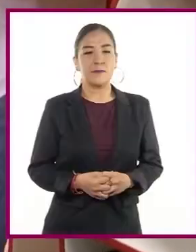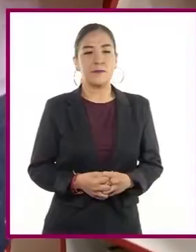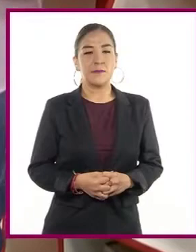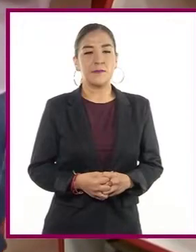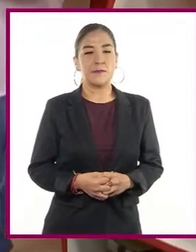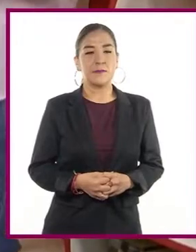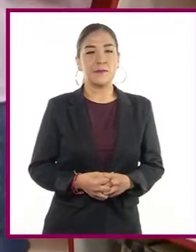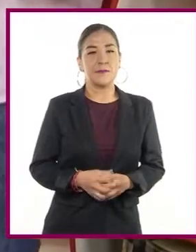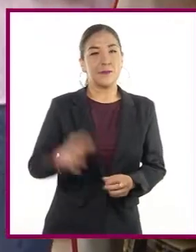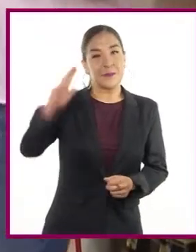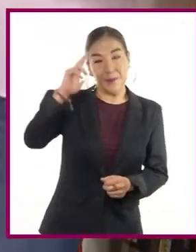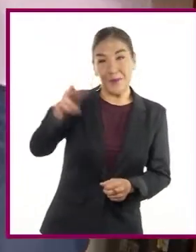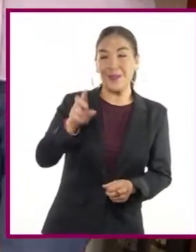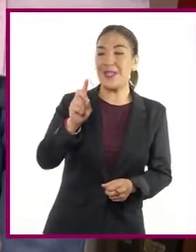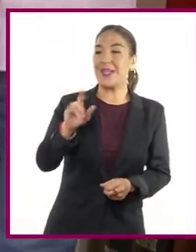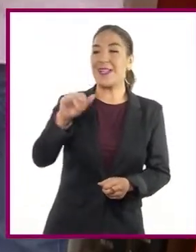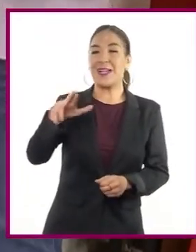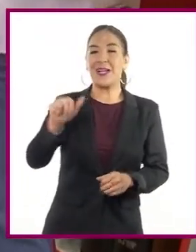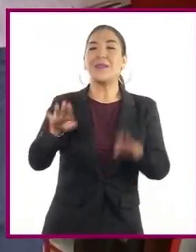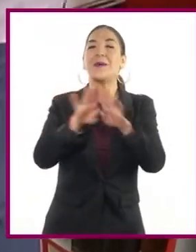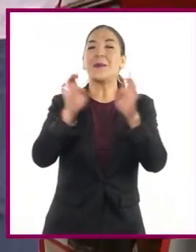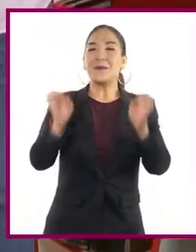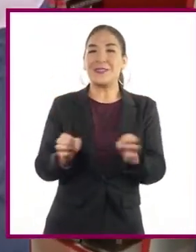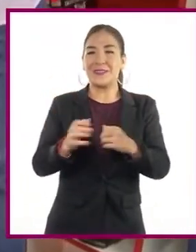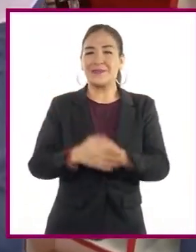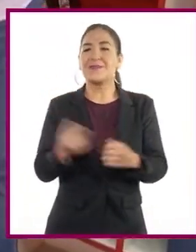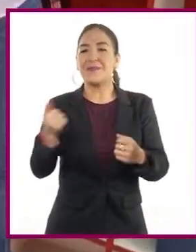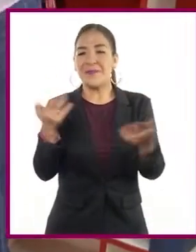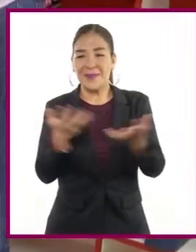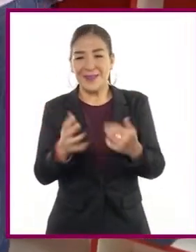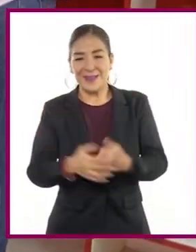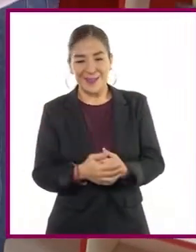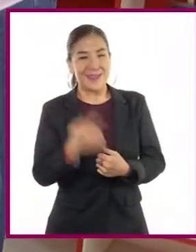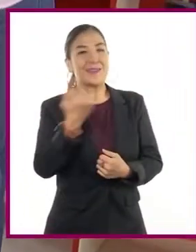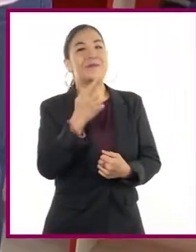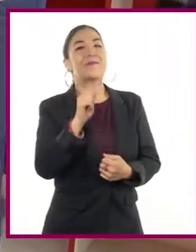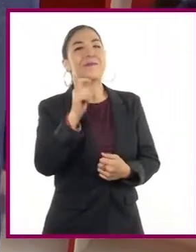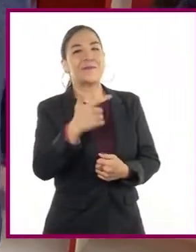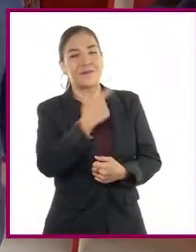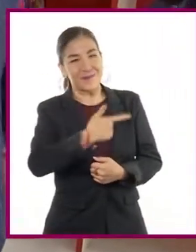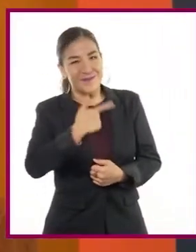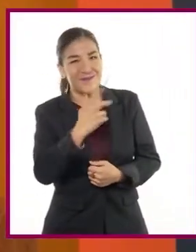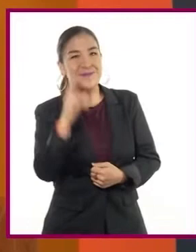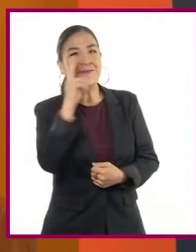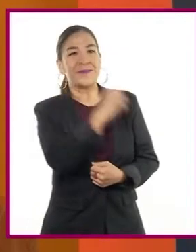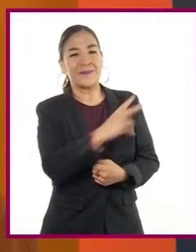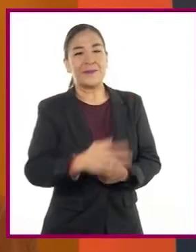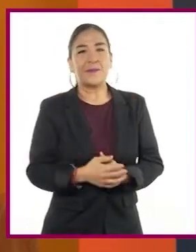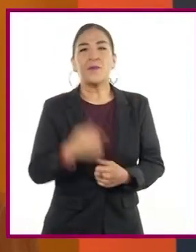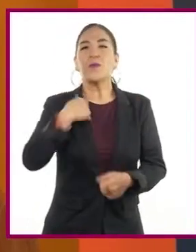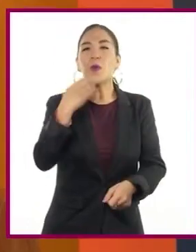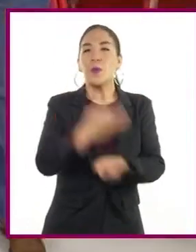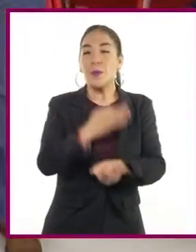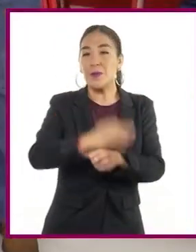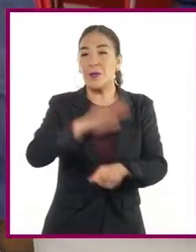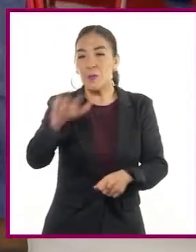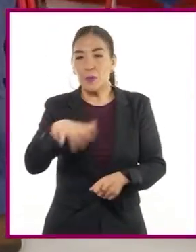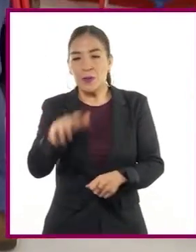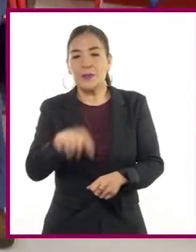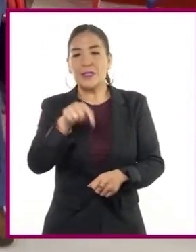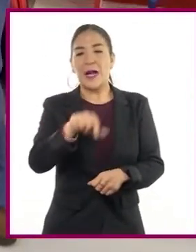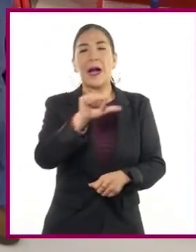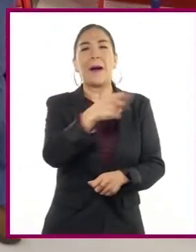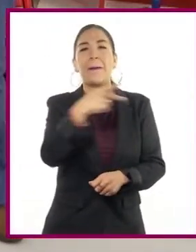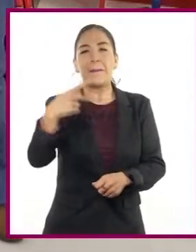¿Qué tal, Diana? ¿Cómo estás? ¿Qué haces? ¿Qué tal, Marta? ¡Qué gusto verte! Estoy buscando en una